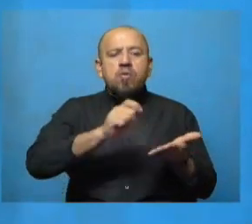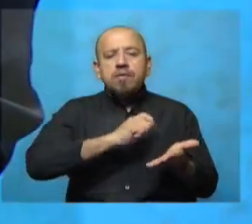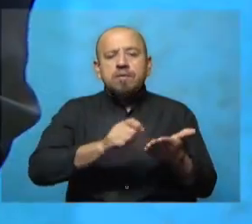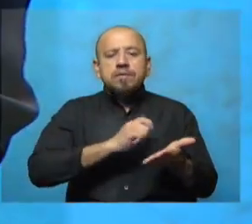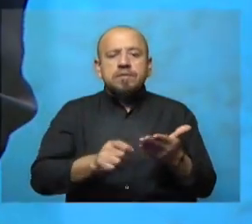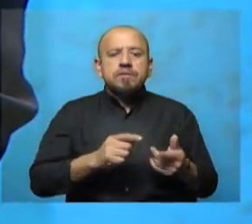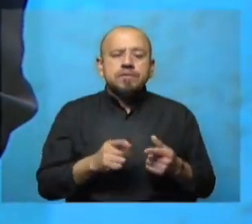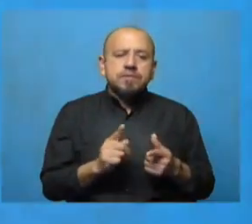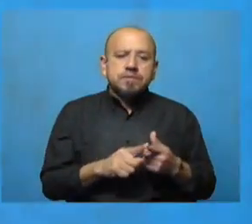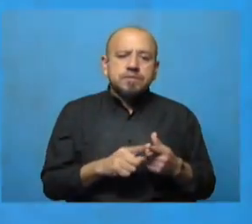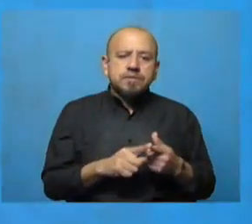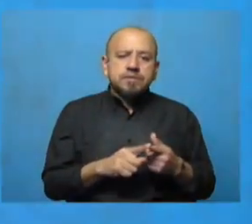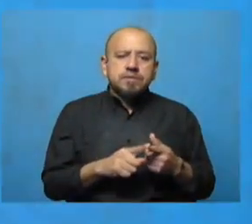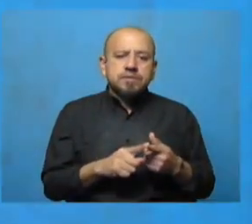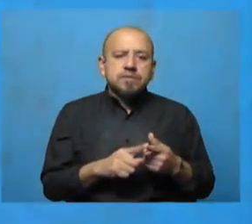sí sí